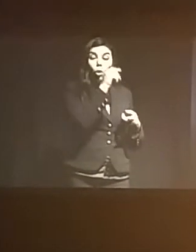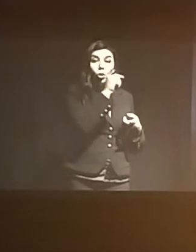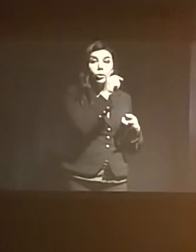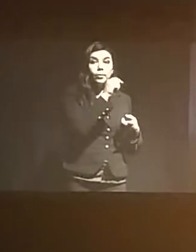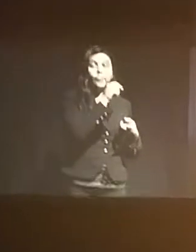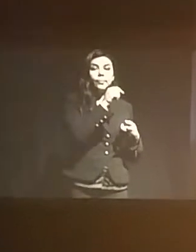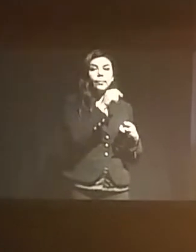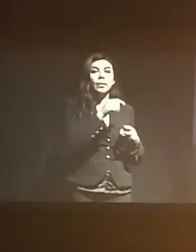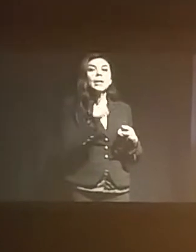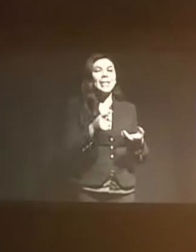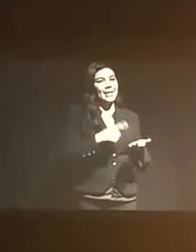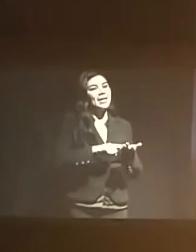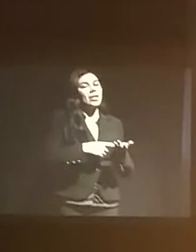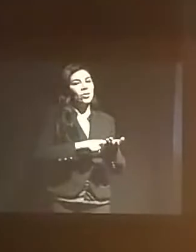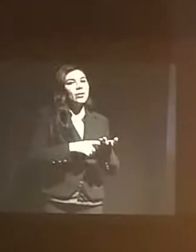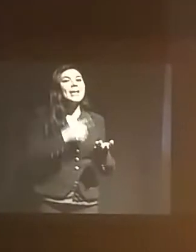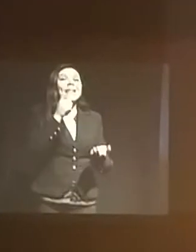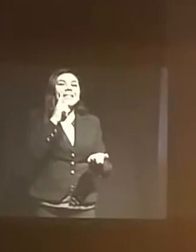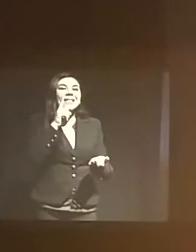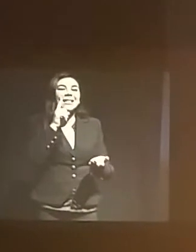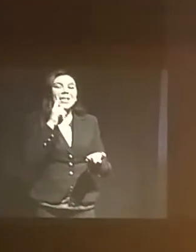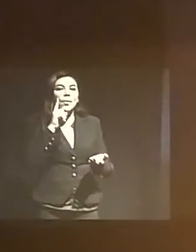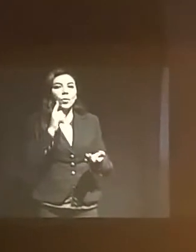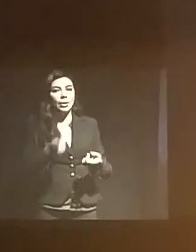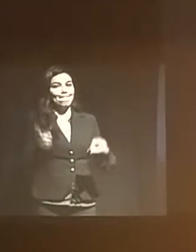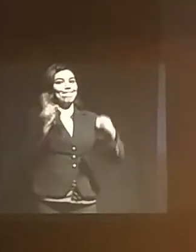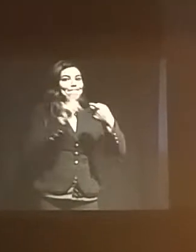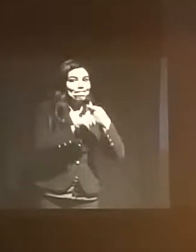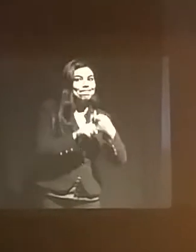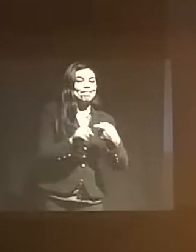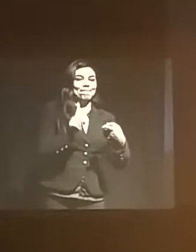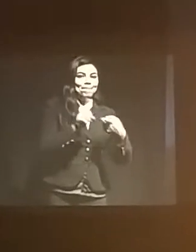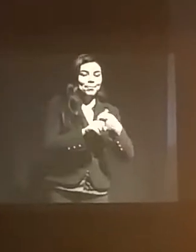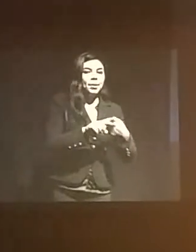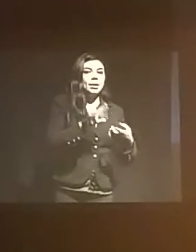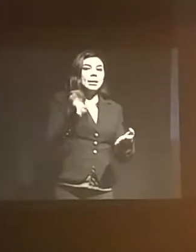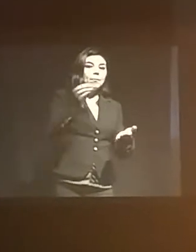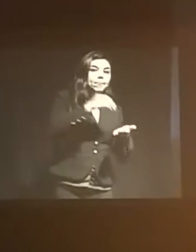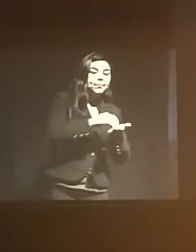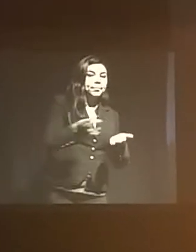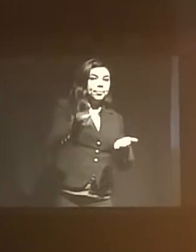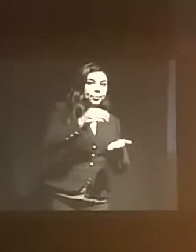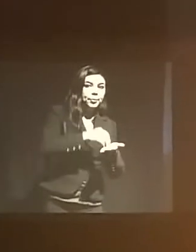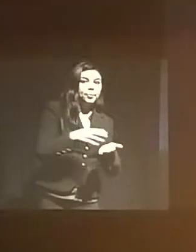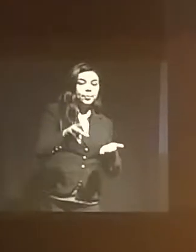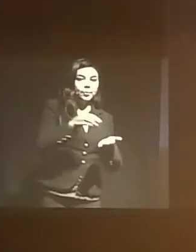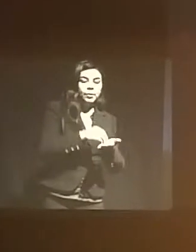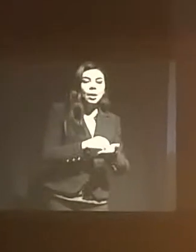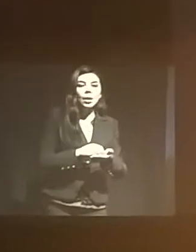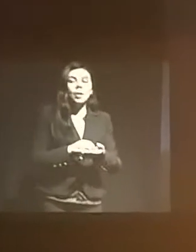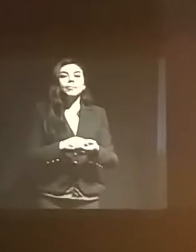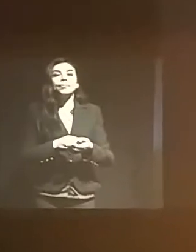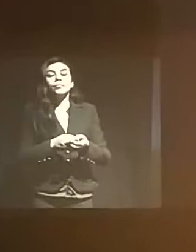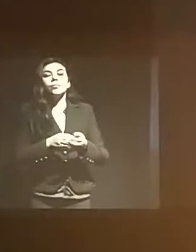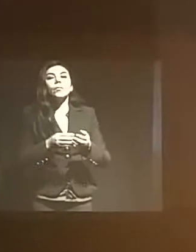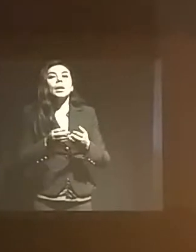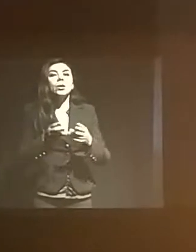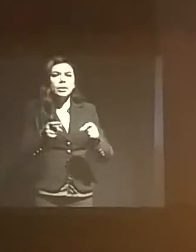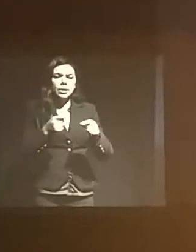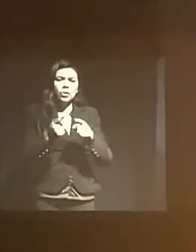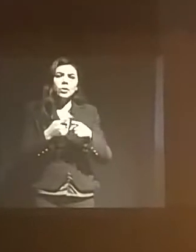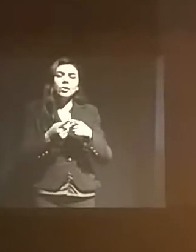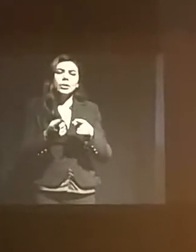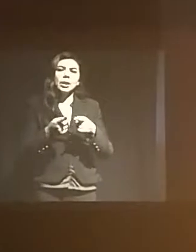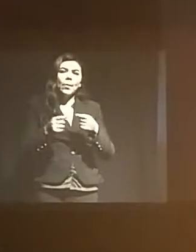que sea tecnológica. Porque tenemos que sumar lo que comentaban de los sistemas de seguridad con iluminación,